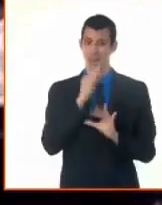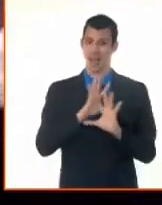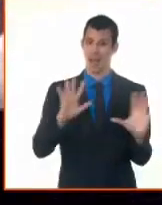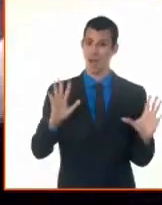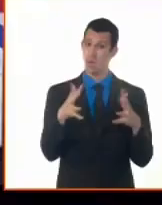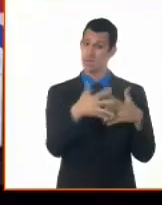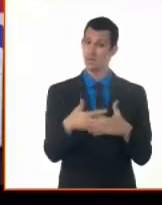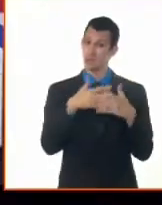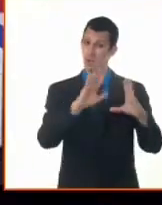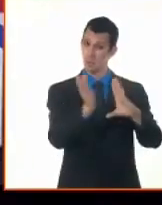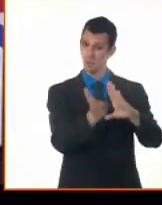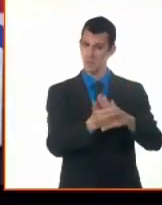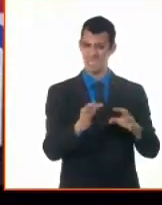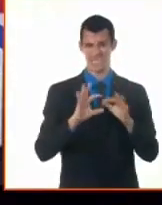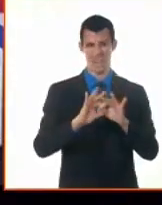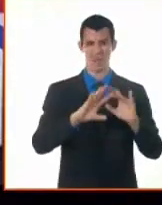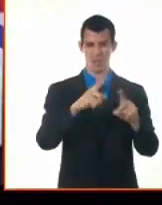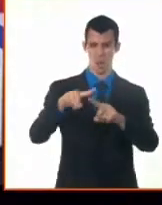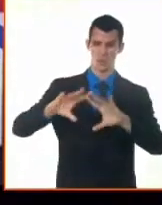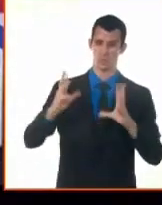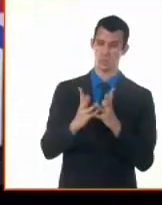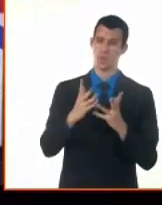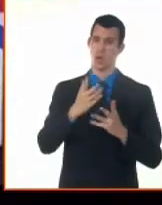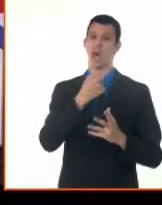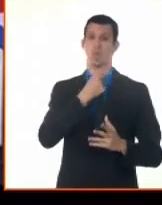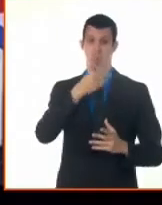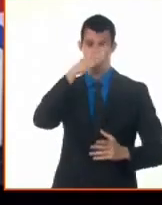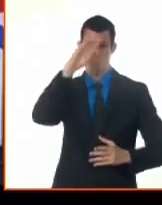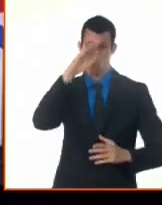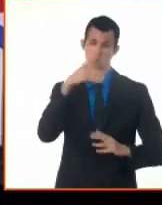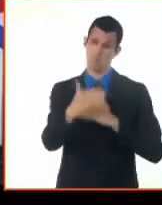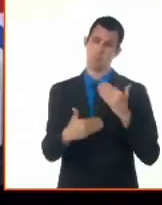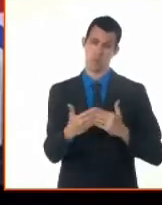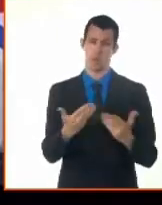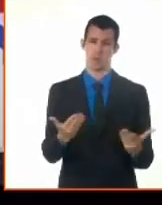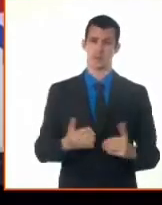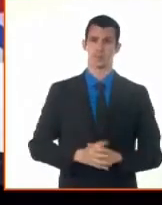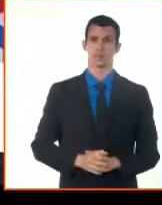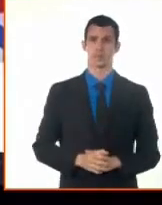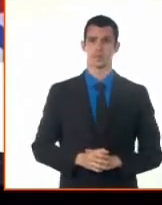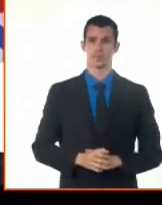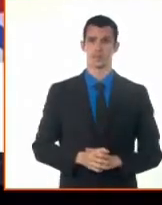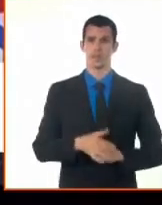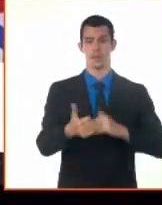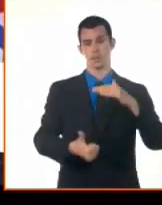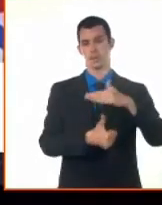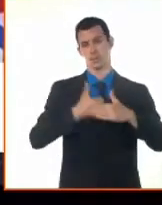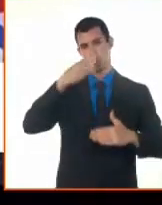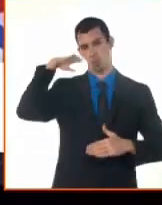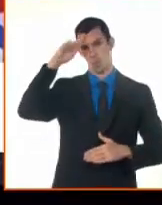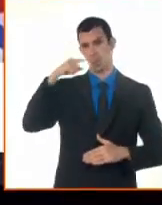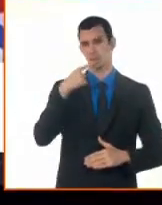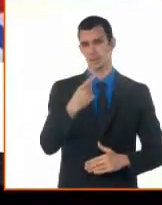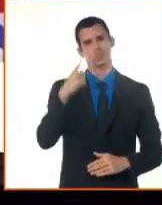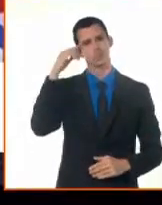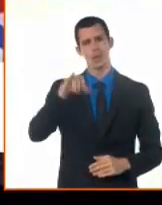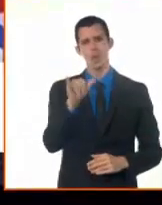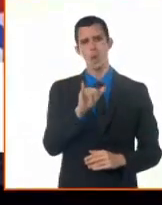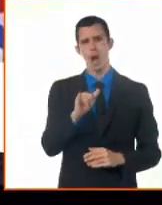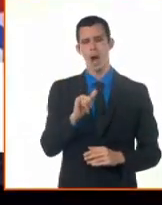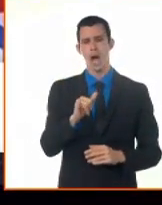esos estados frente a los intentos del imperio de recolonizarnos e imponernos una cultura y modelos únicos